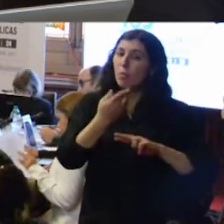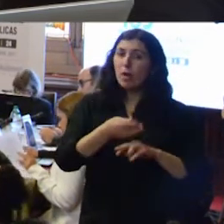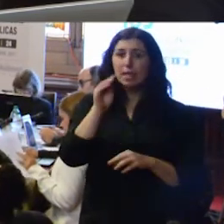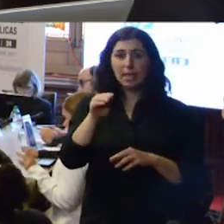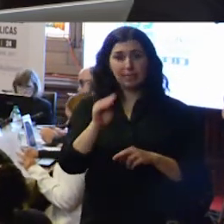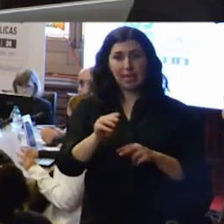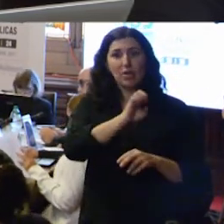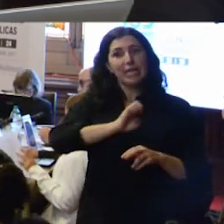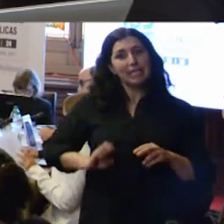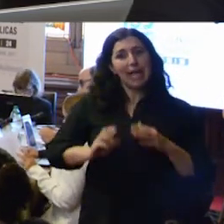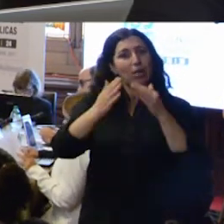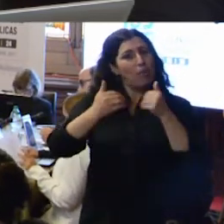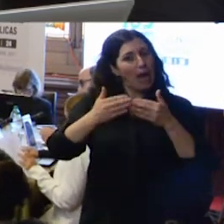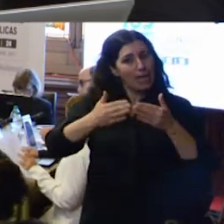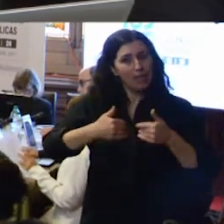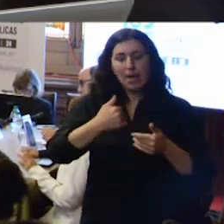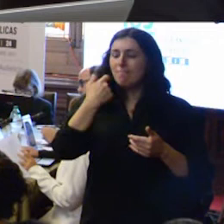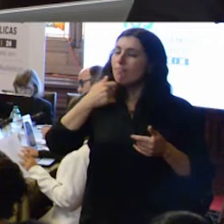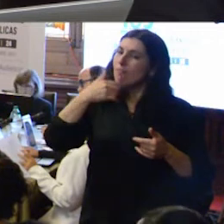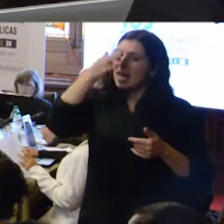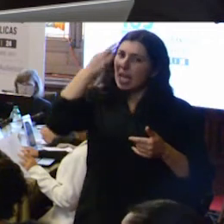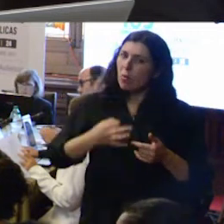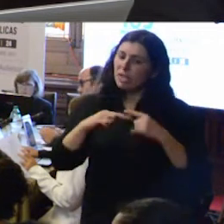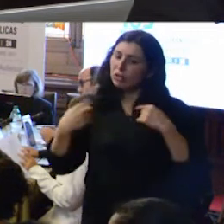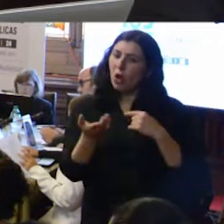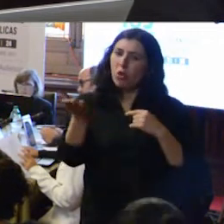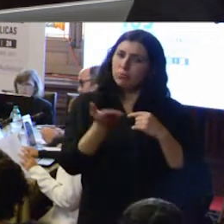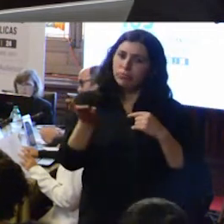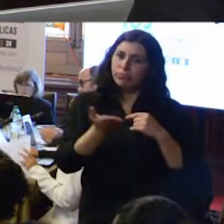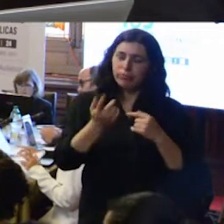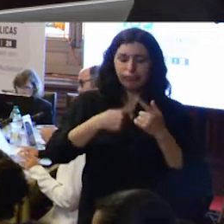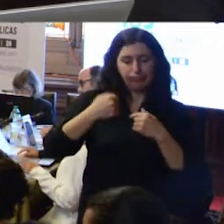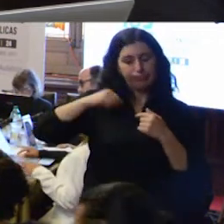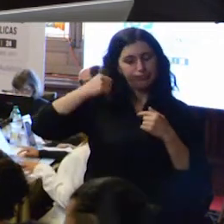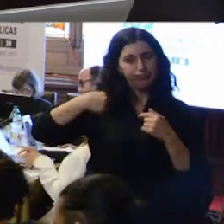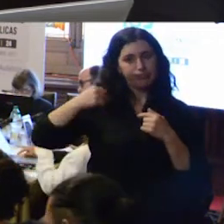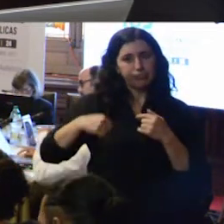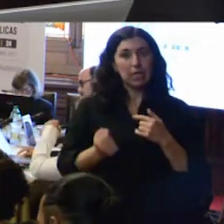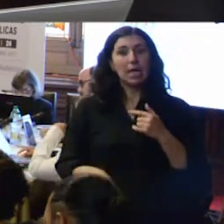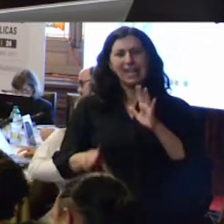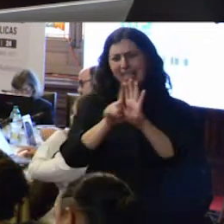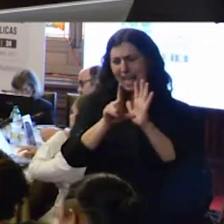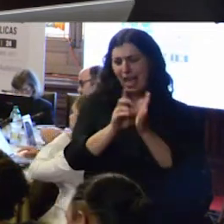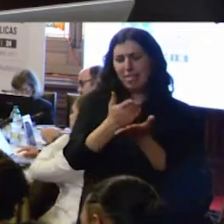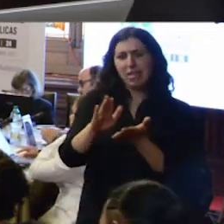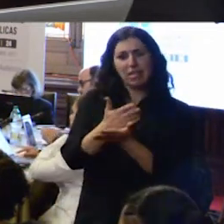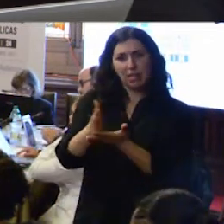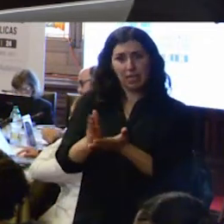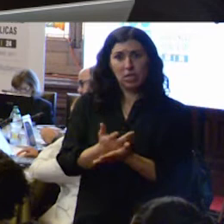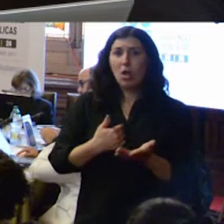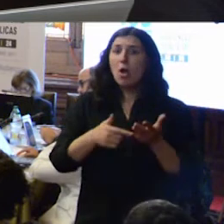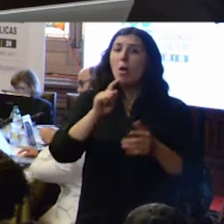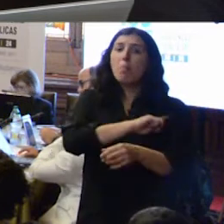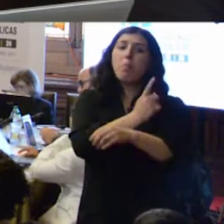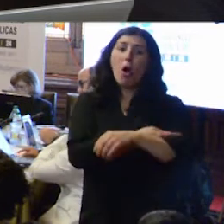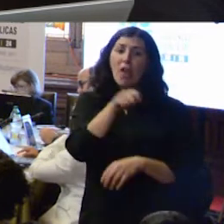el seguimiento adecuado a las denuncias presentadas ante la CIDH. El entramado de normas discriminatorias, la existencia de un poder judicial cuestionado,